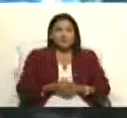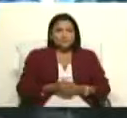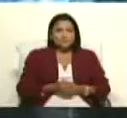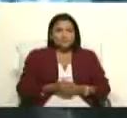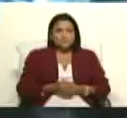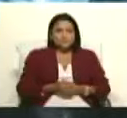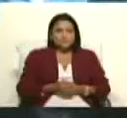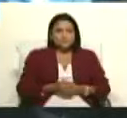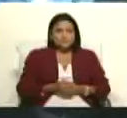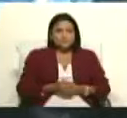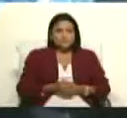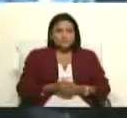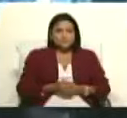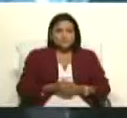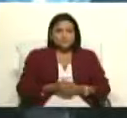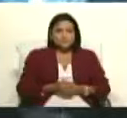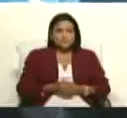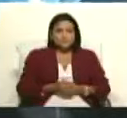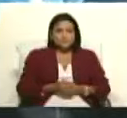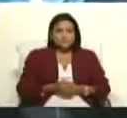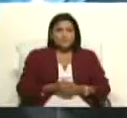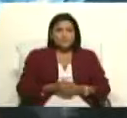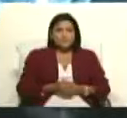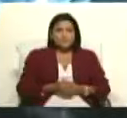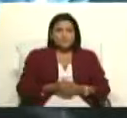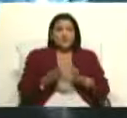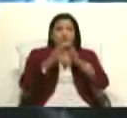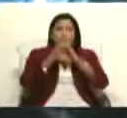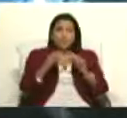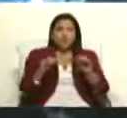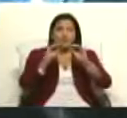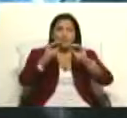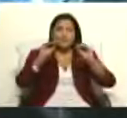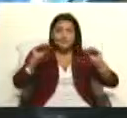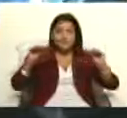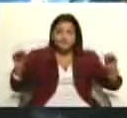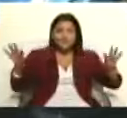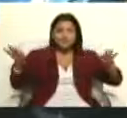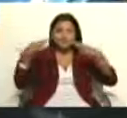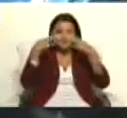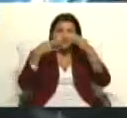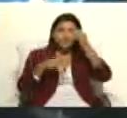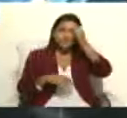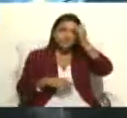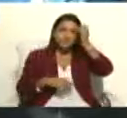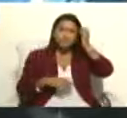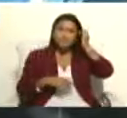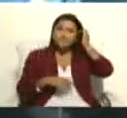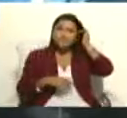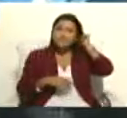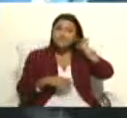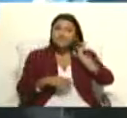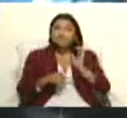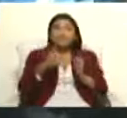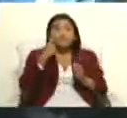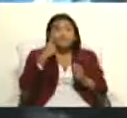quiero escuchen a todos y a todas Pues ahí está